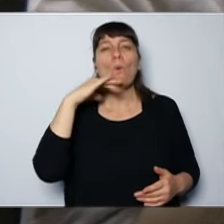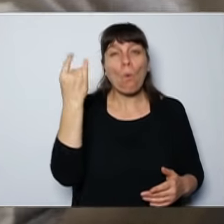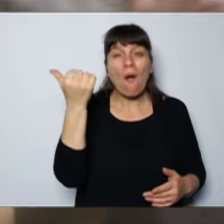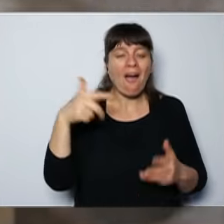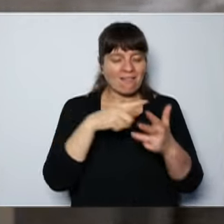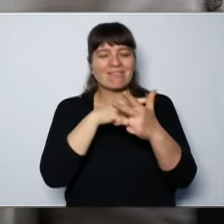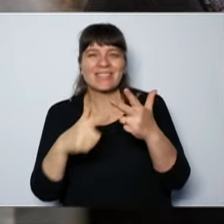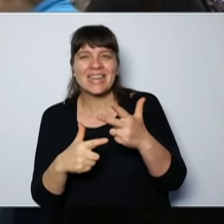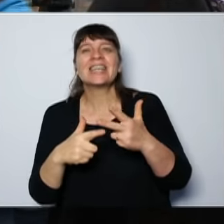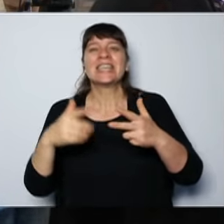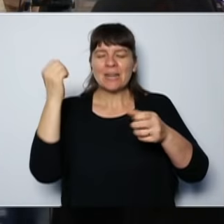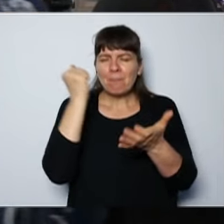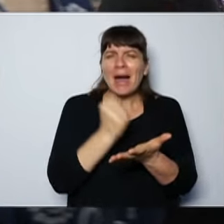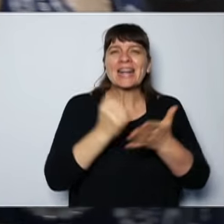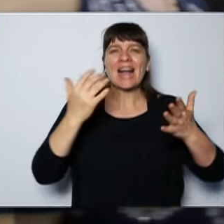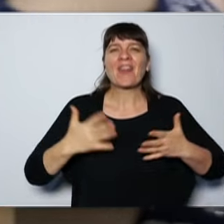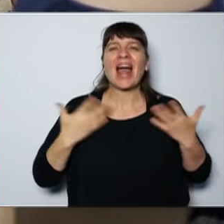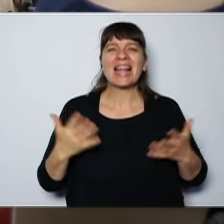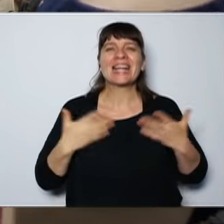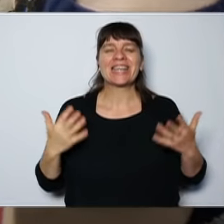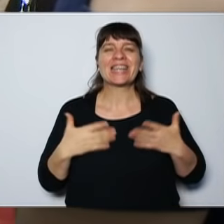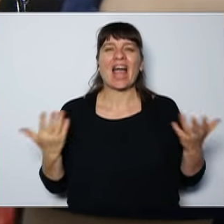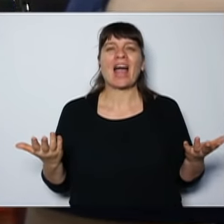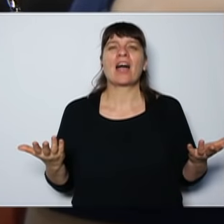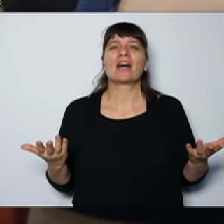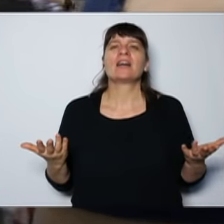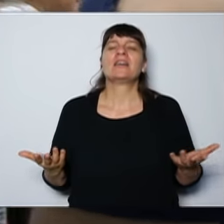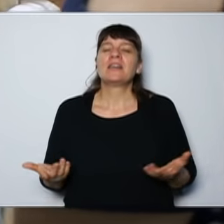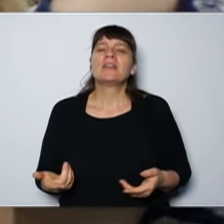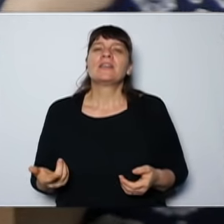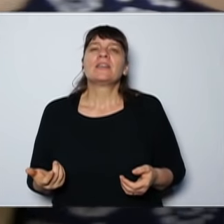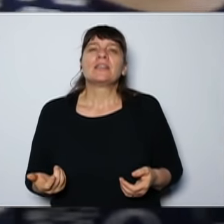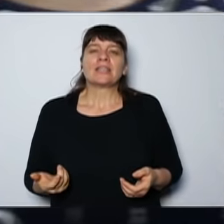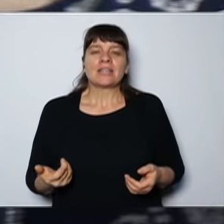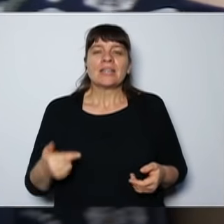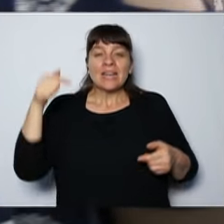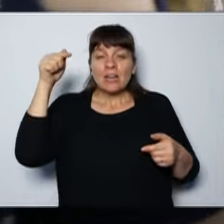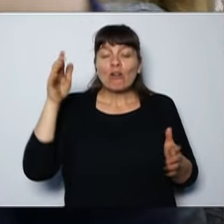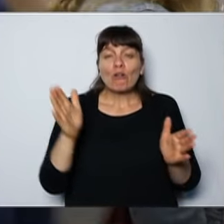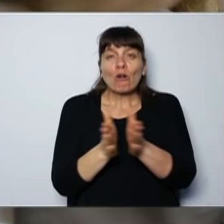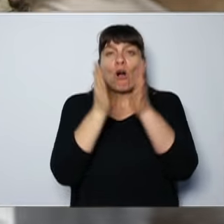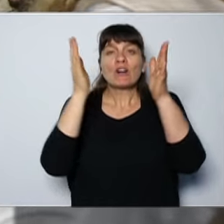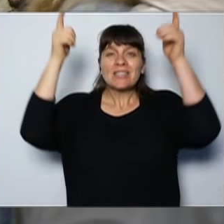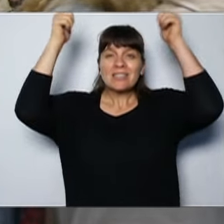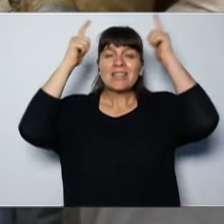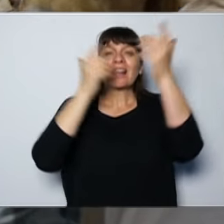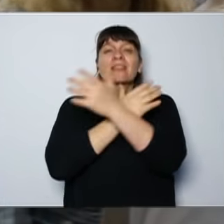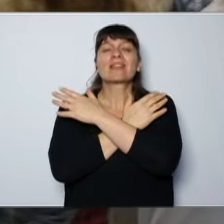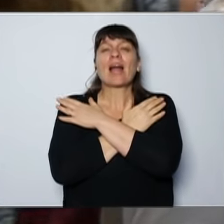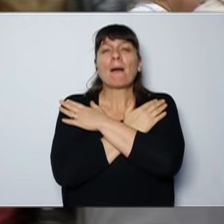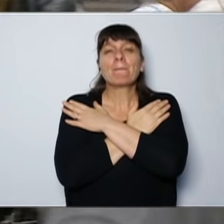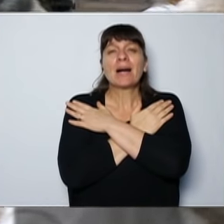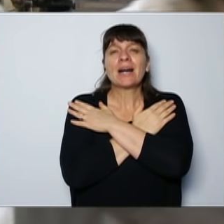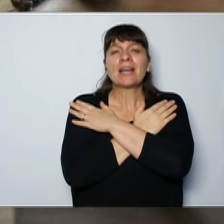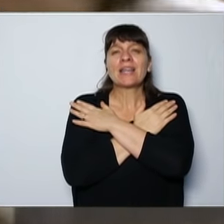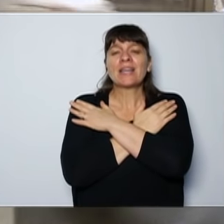Juan, signo de esperanza, causa de alegría